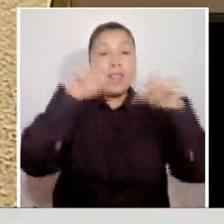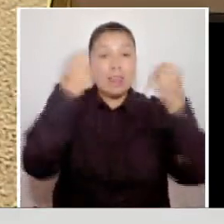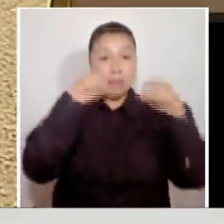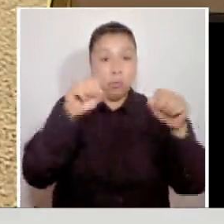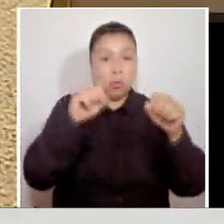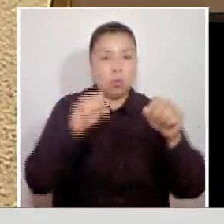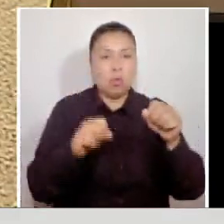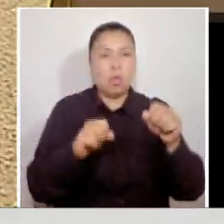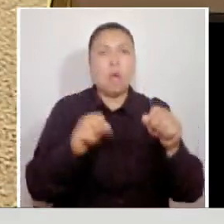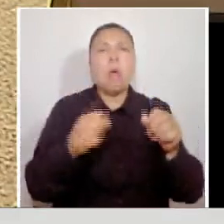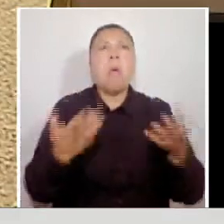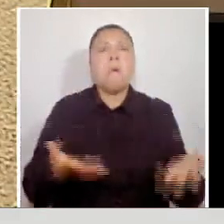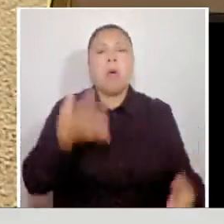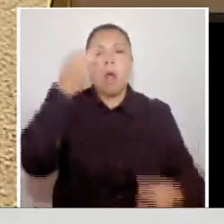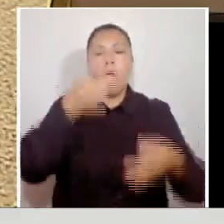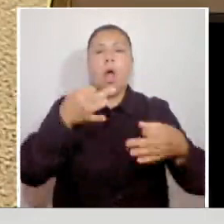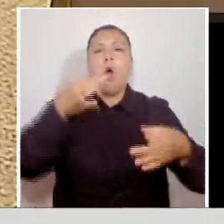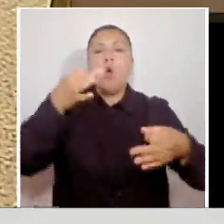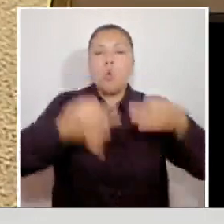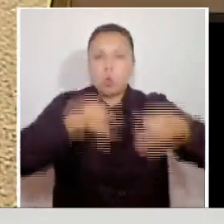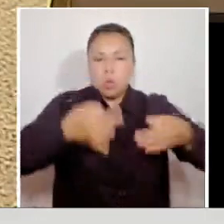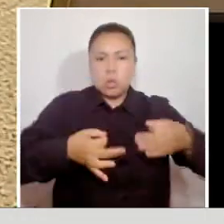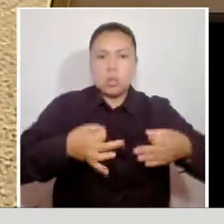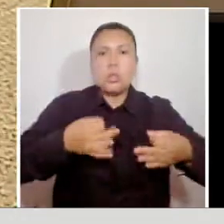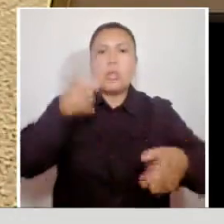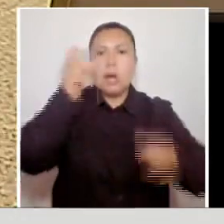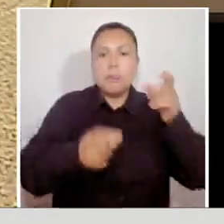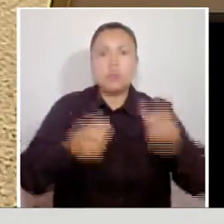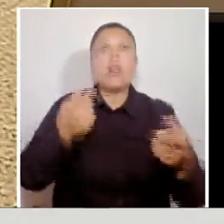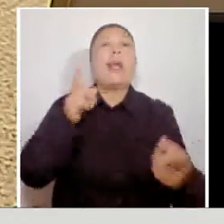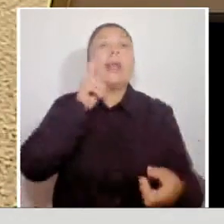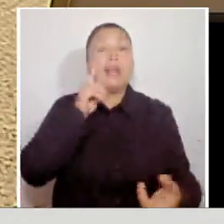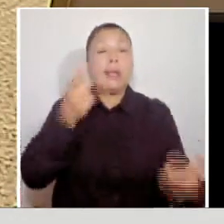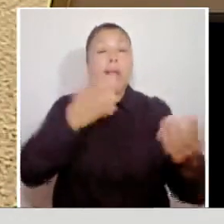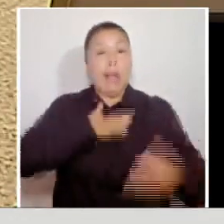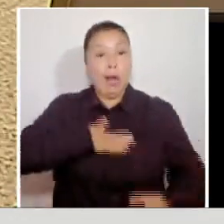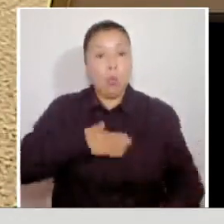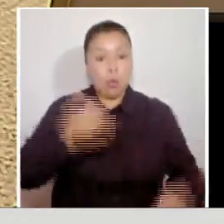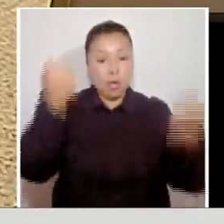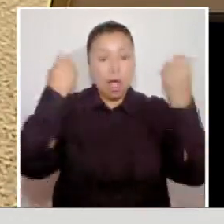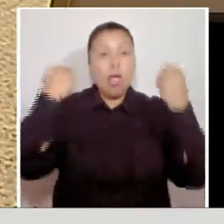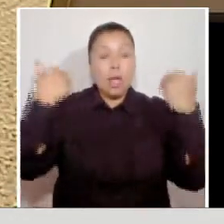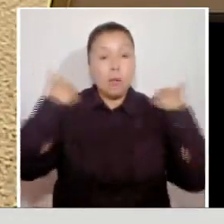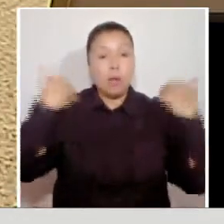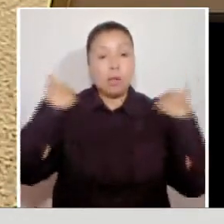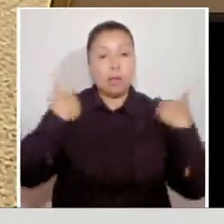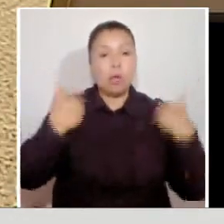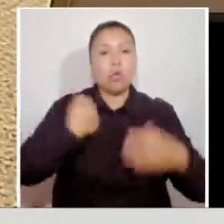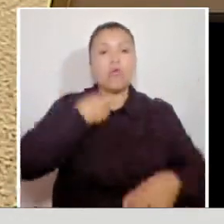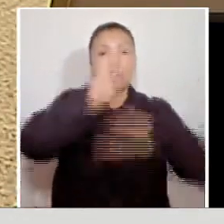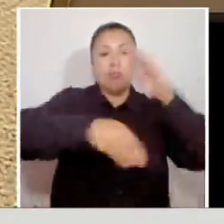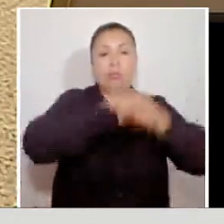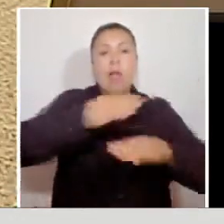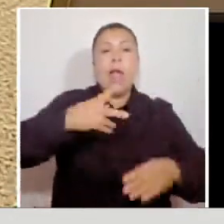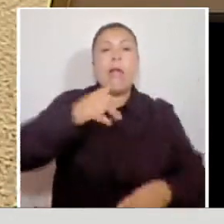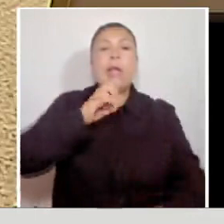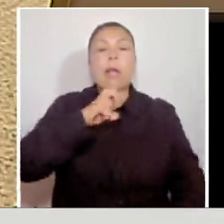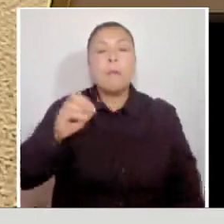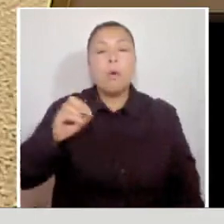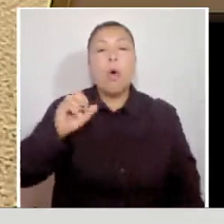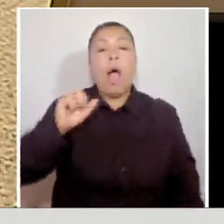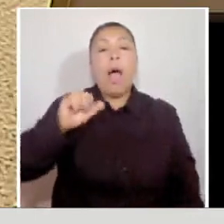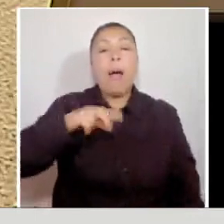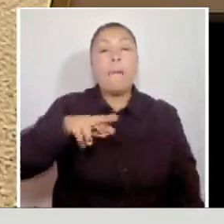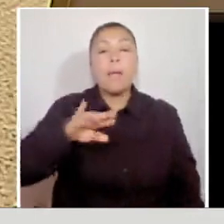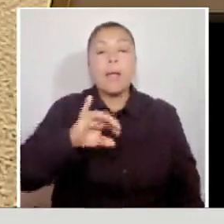practican y en lo personal porque soy cultor de las artes marciales del estilo quempo americano y en donde